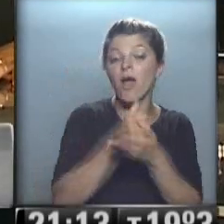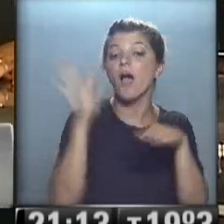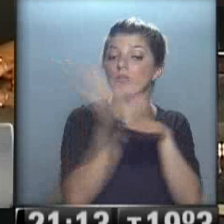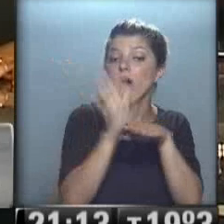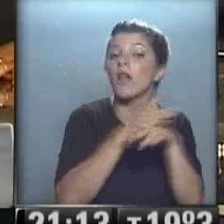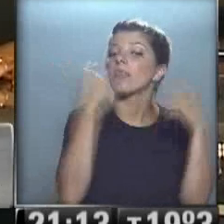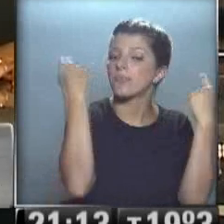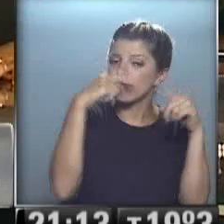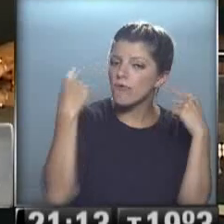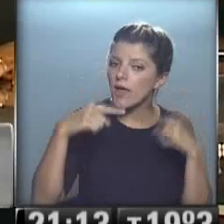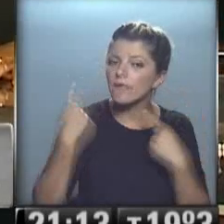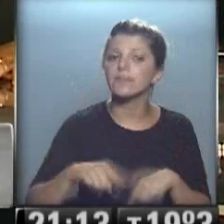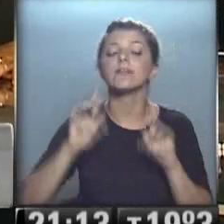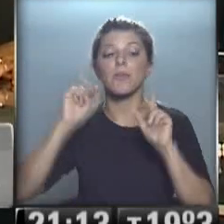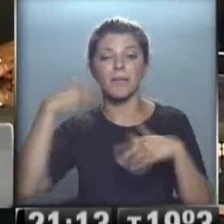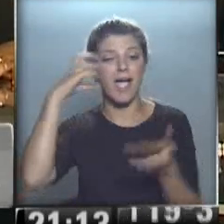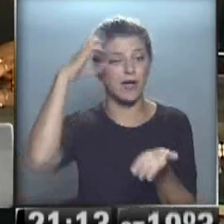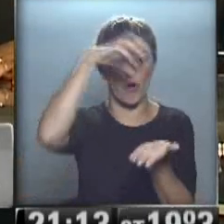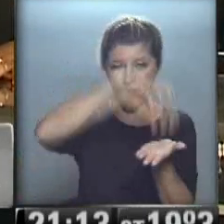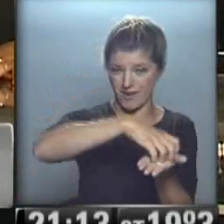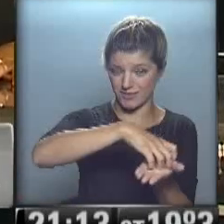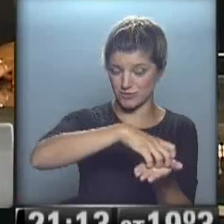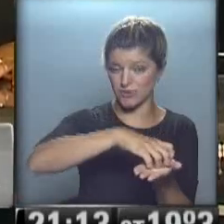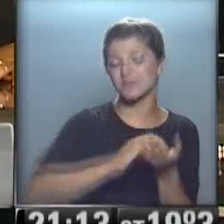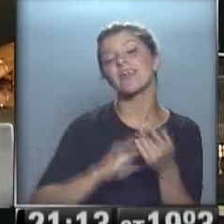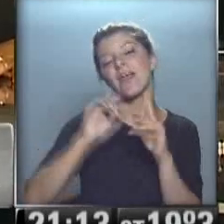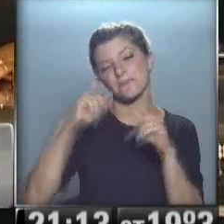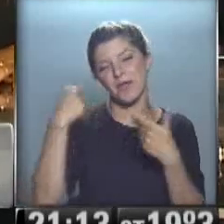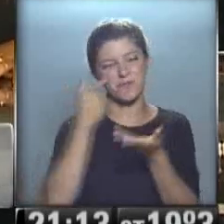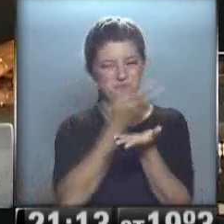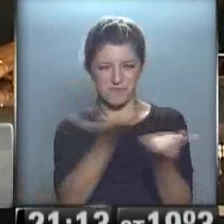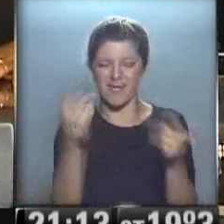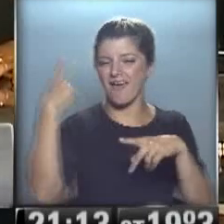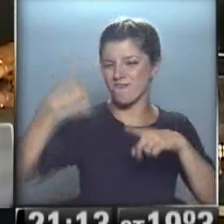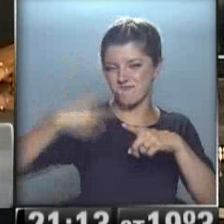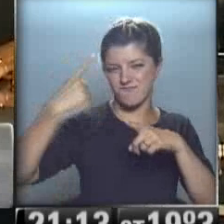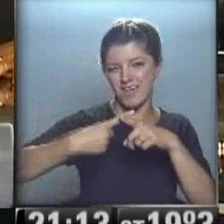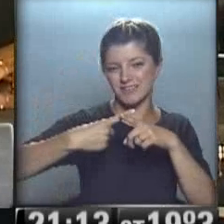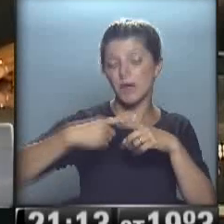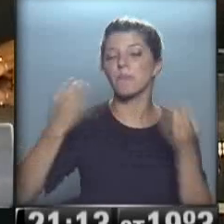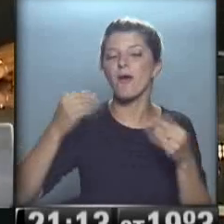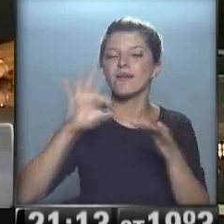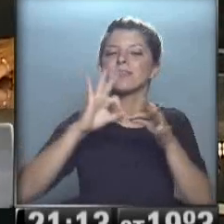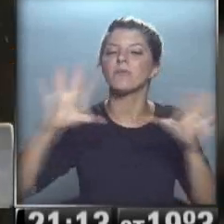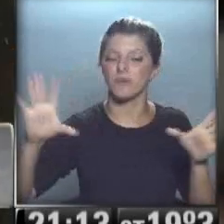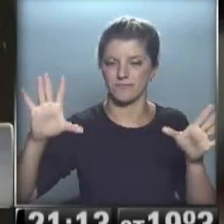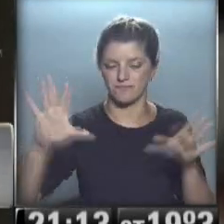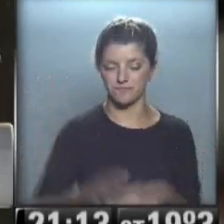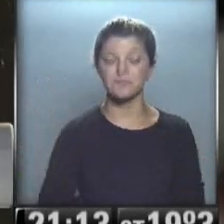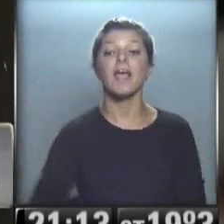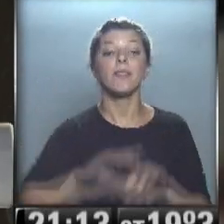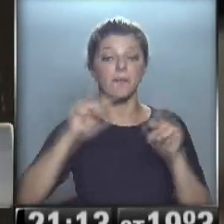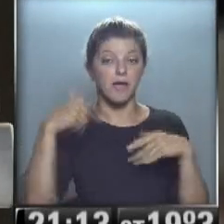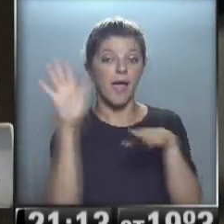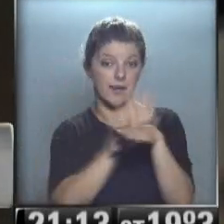Gabinete Nacional, y allí la percusión presente como parte de esta fiesta popular por la democracia. Y a propósito de artistas, el